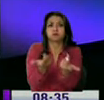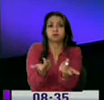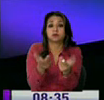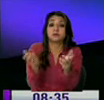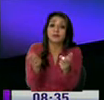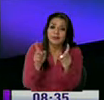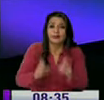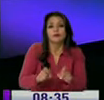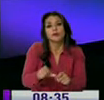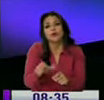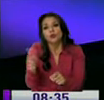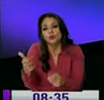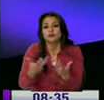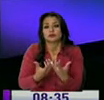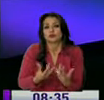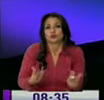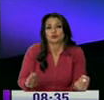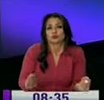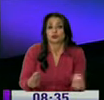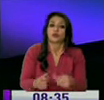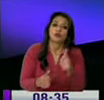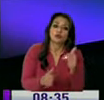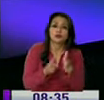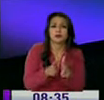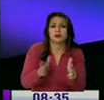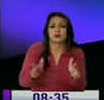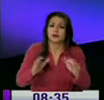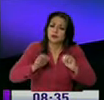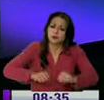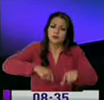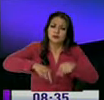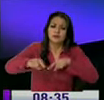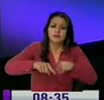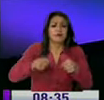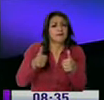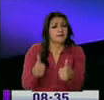abasto, busquemos otros parqueaderos y tengamos la vialidad